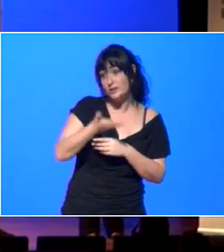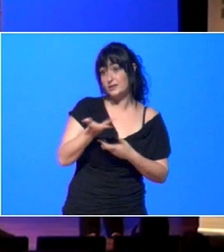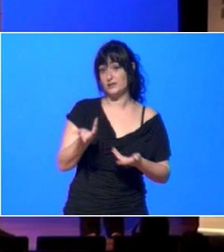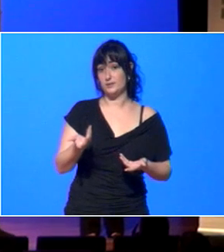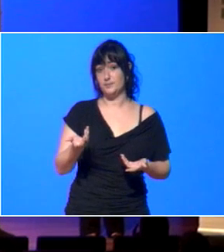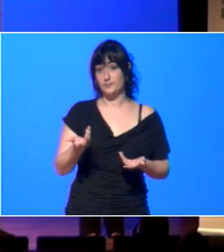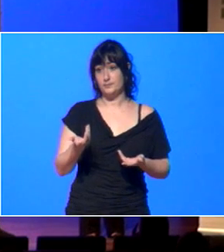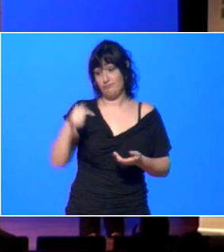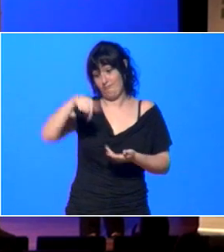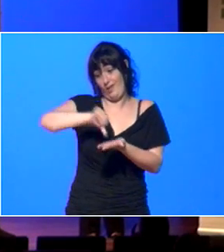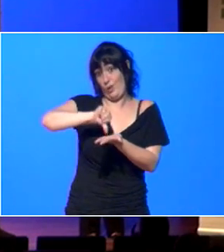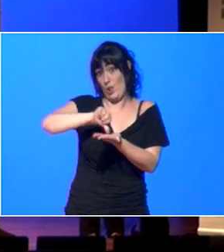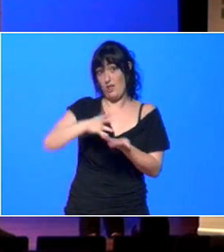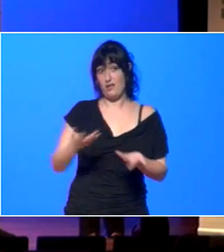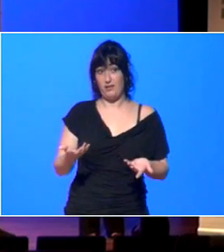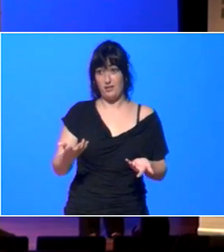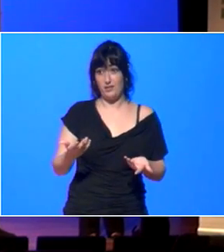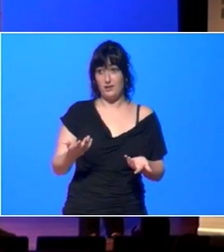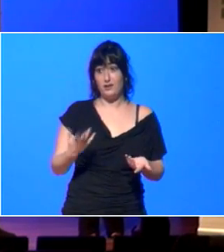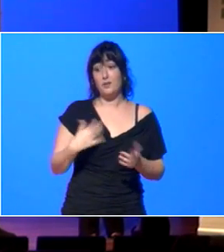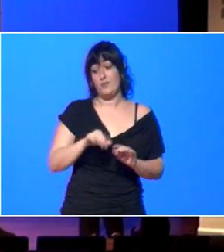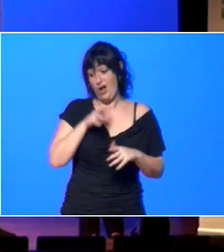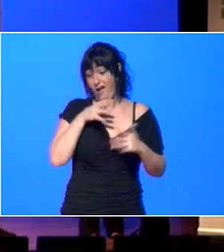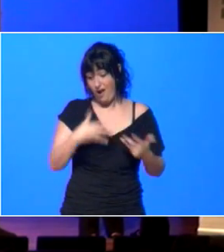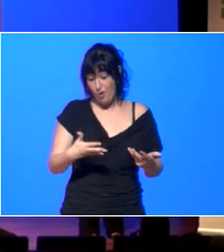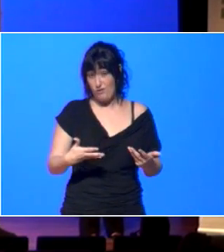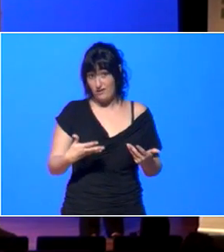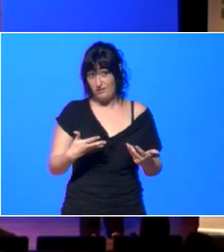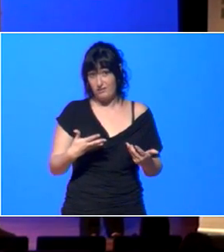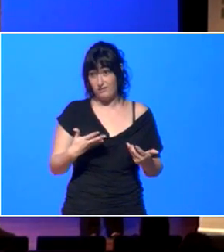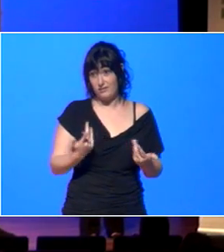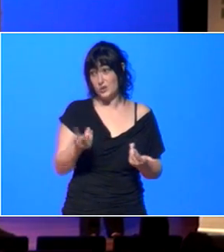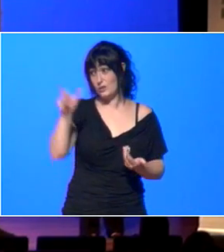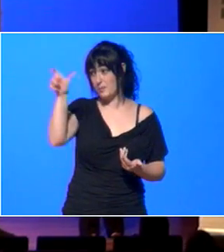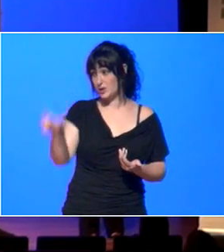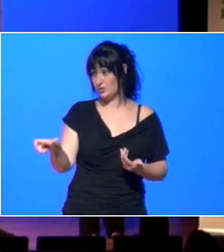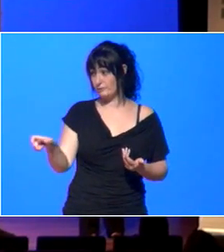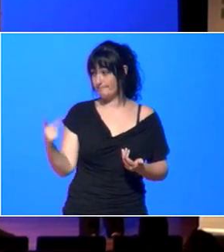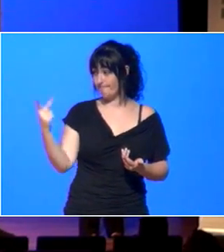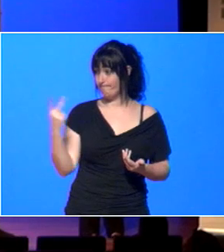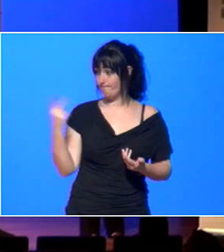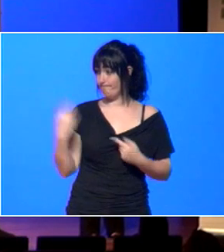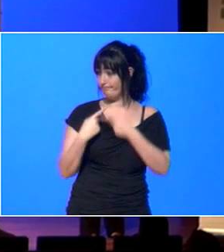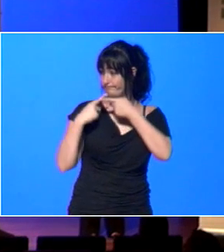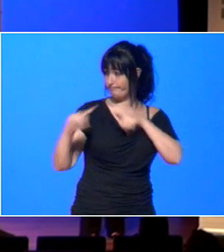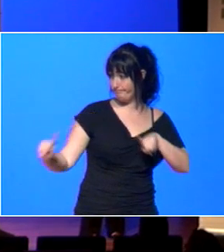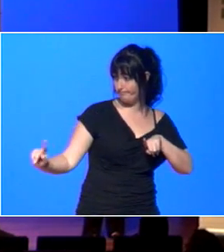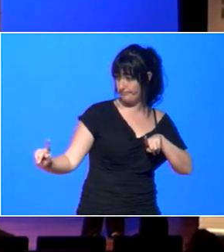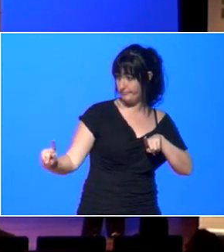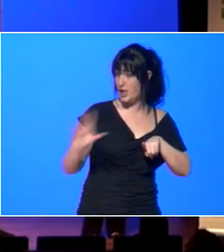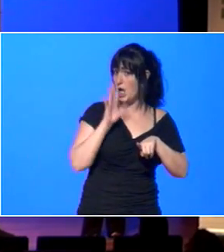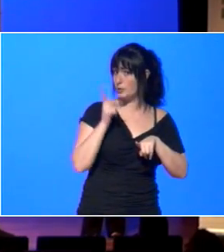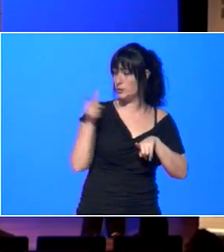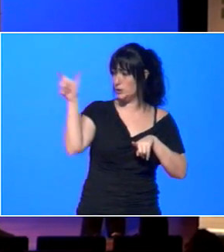en esta ciudad, pero que hace todavía hoy que una persona que se diferencia simplemente de nosotros, en que él lleva